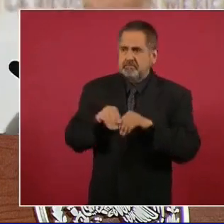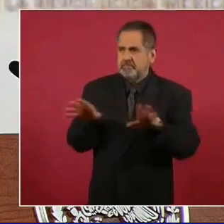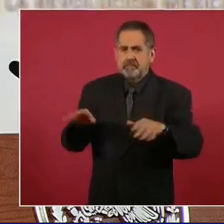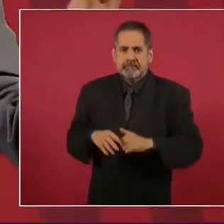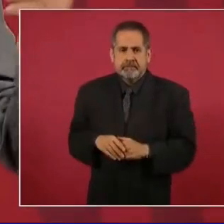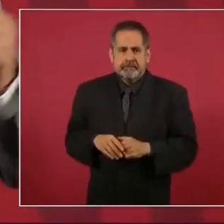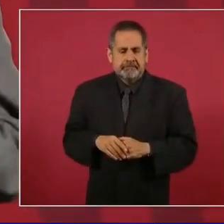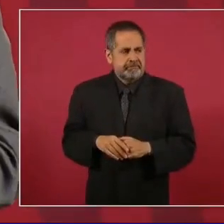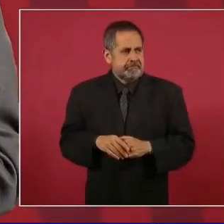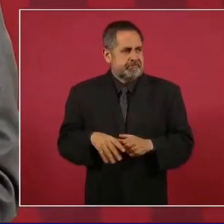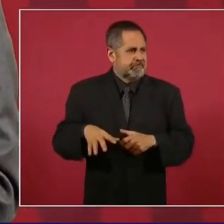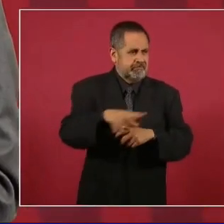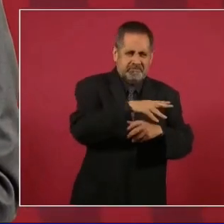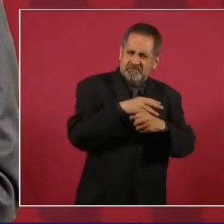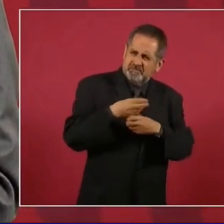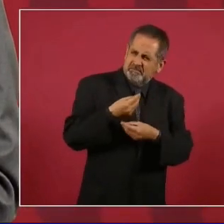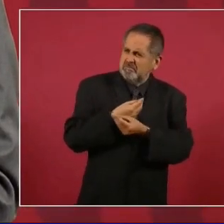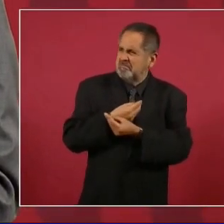Ese conocimiento.